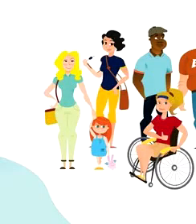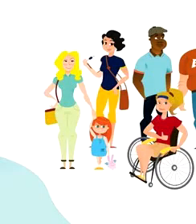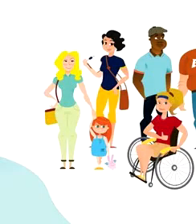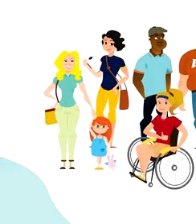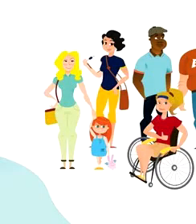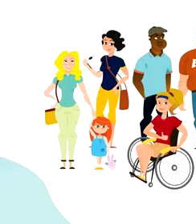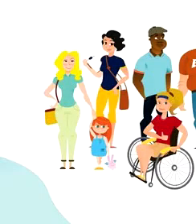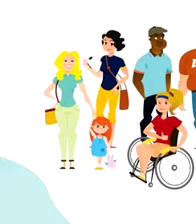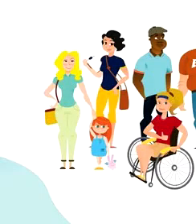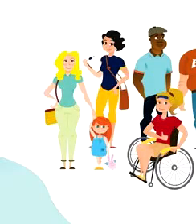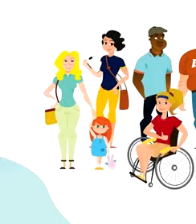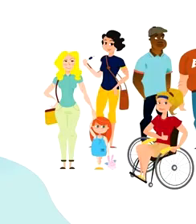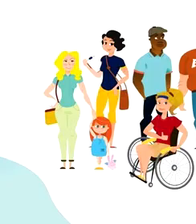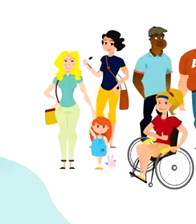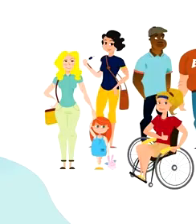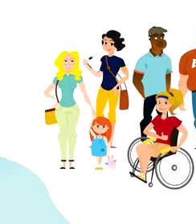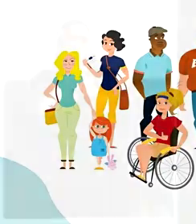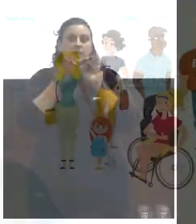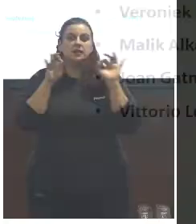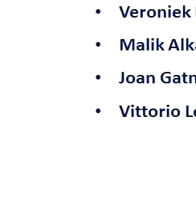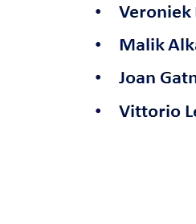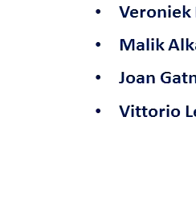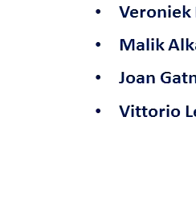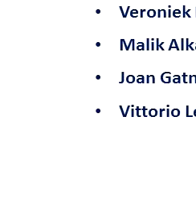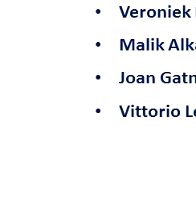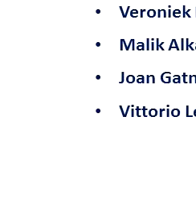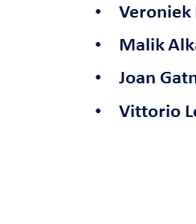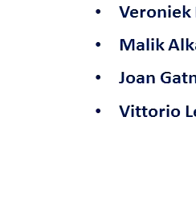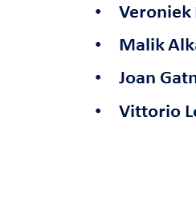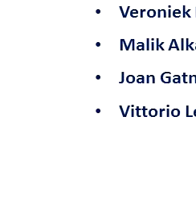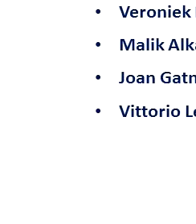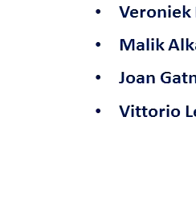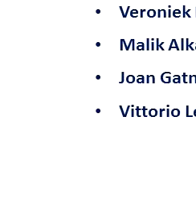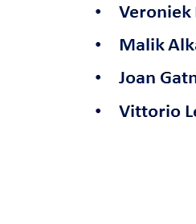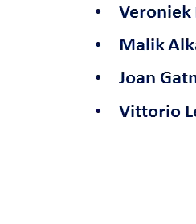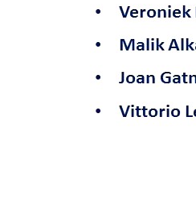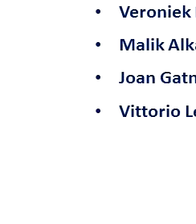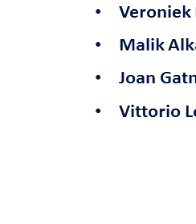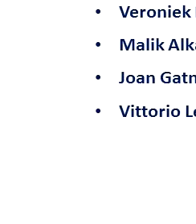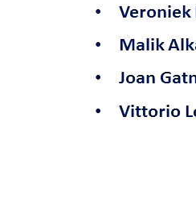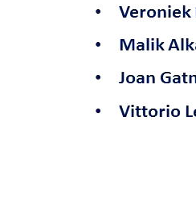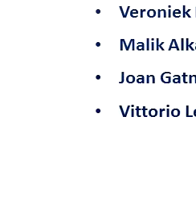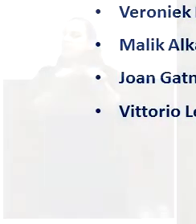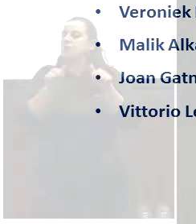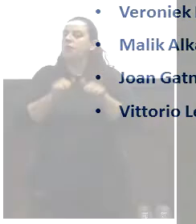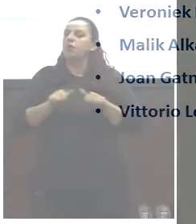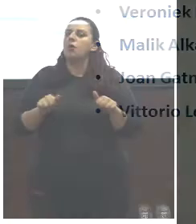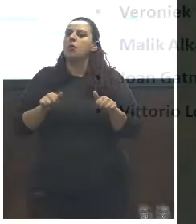de cruceros. Hablaremos, por lo tanto, de la intermediación. Y la modera Gerda Van